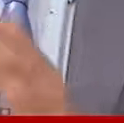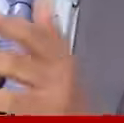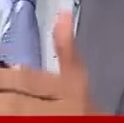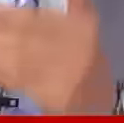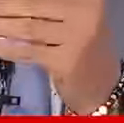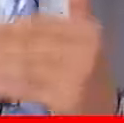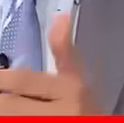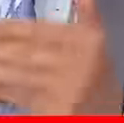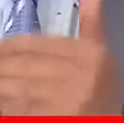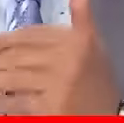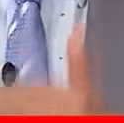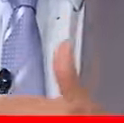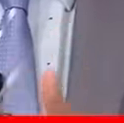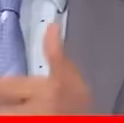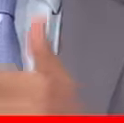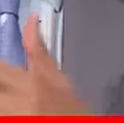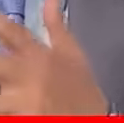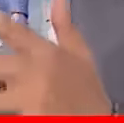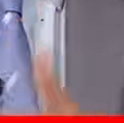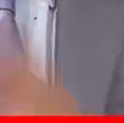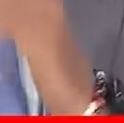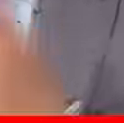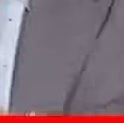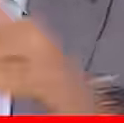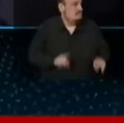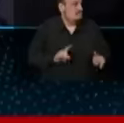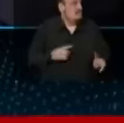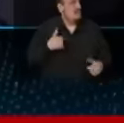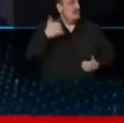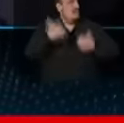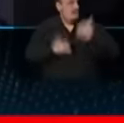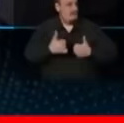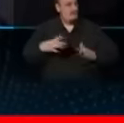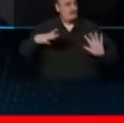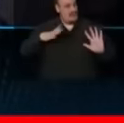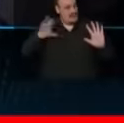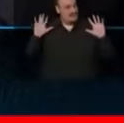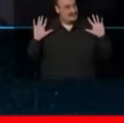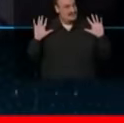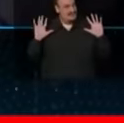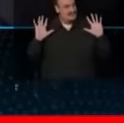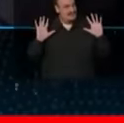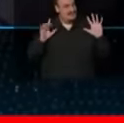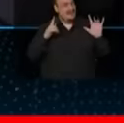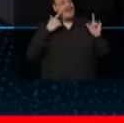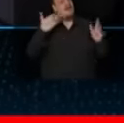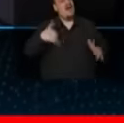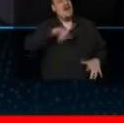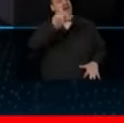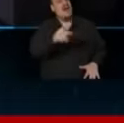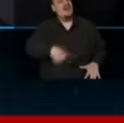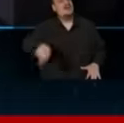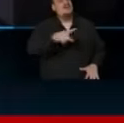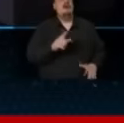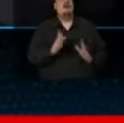un Milei como refugiado desde atrás, en la, de la red, tirando desde atrás, respondiendo más técnicamente, sobre